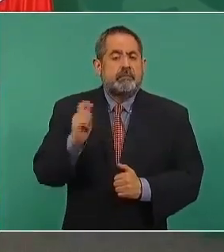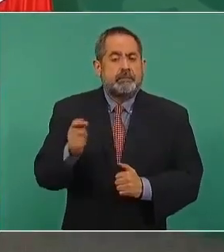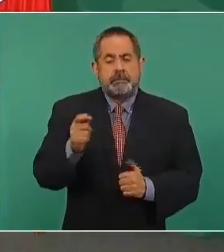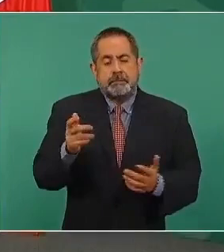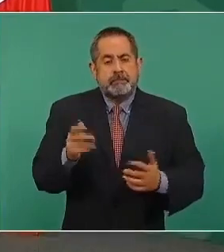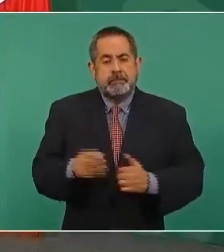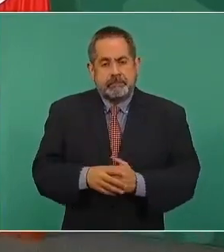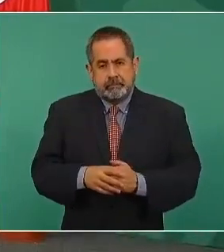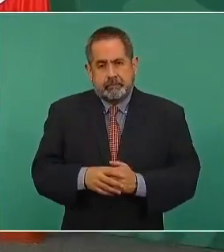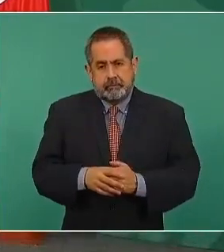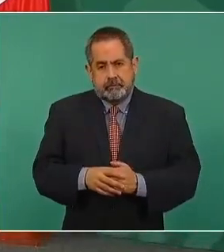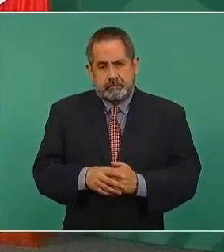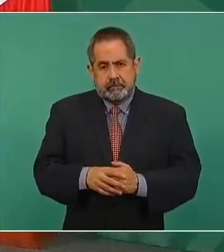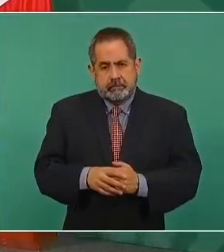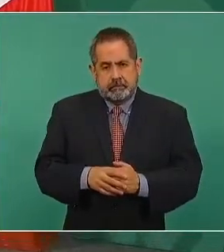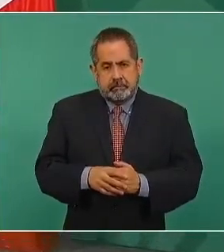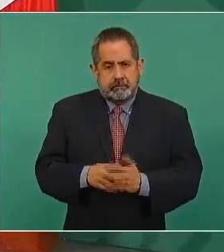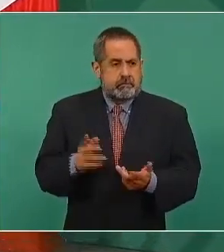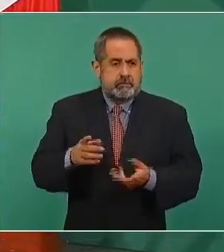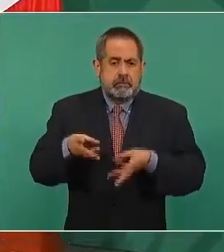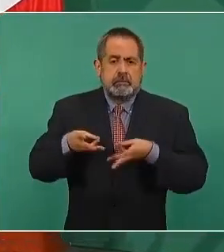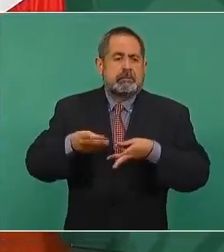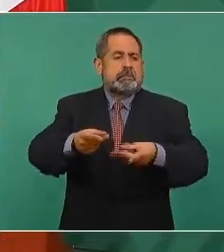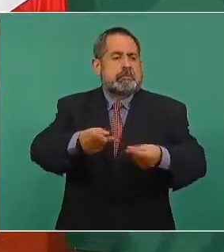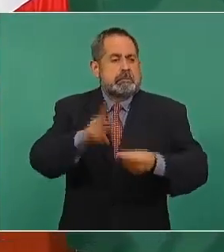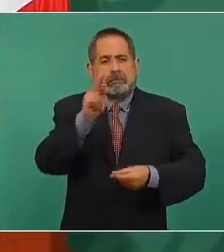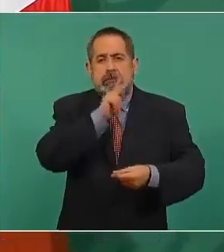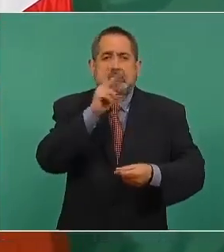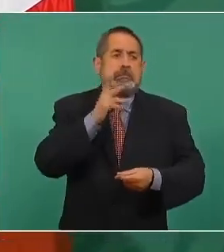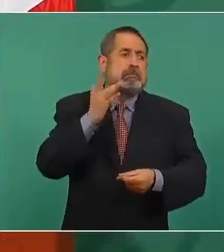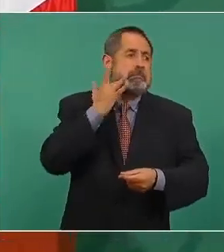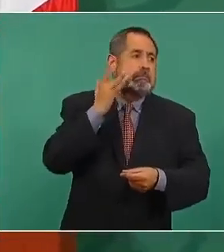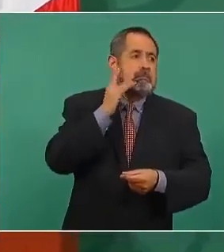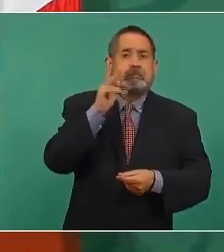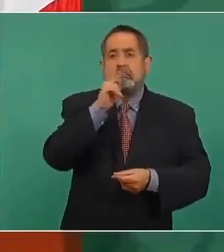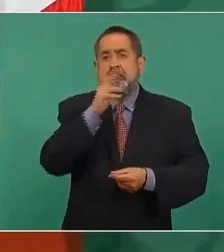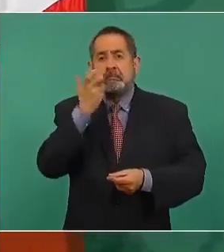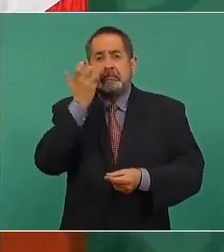porque pues ya no hay gastos superfluos.